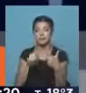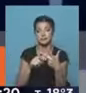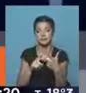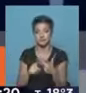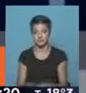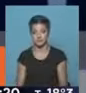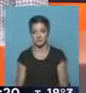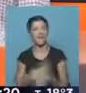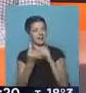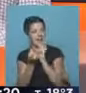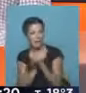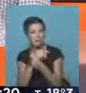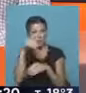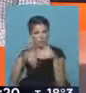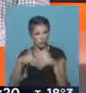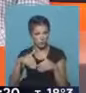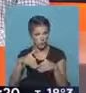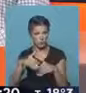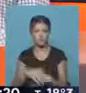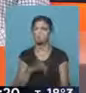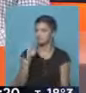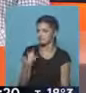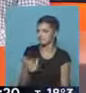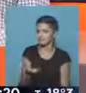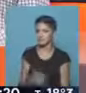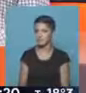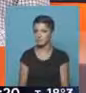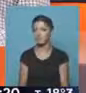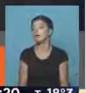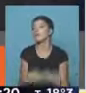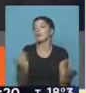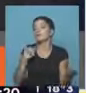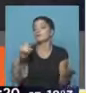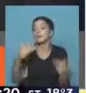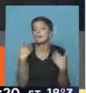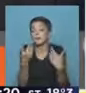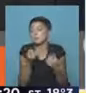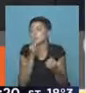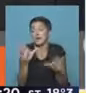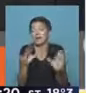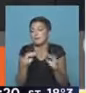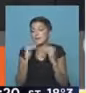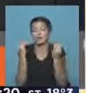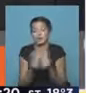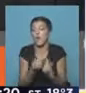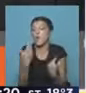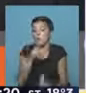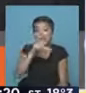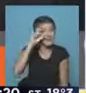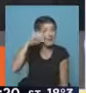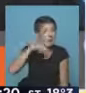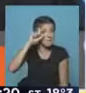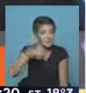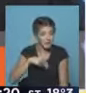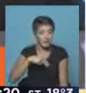del voto es mayor. Claro, por eso mañana puede ocurrir cualquier cosa. Uh-huh. Podría ocurrir que Le Pen salga